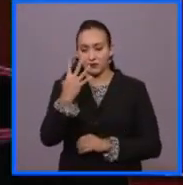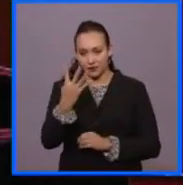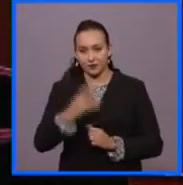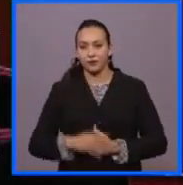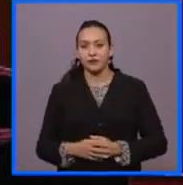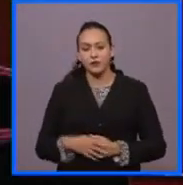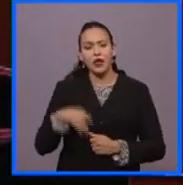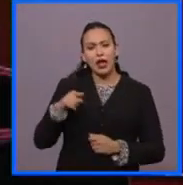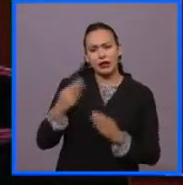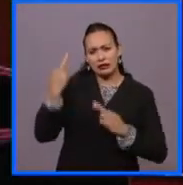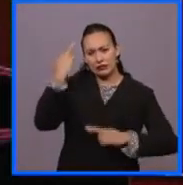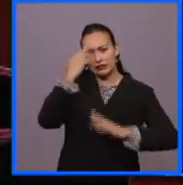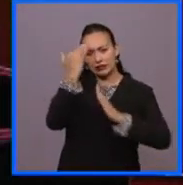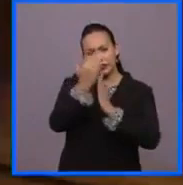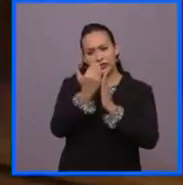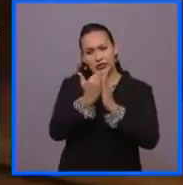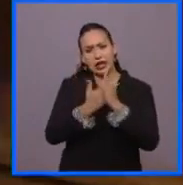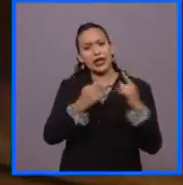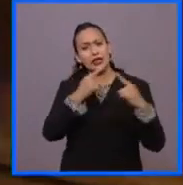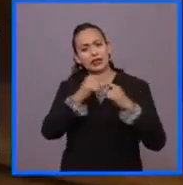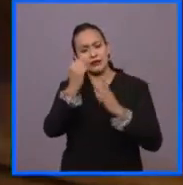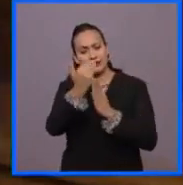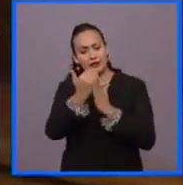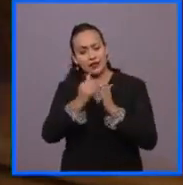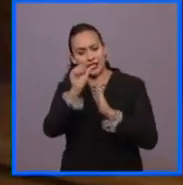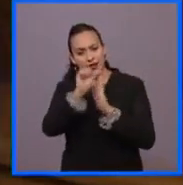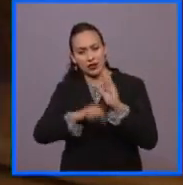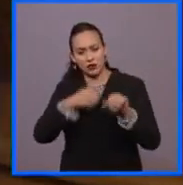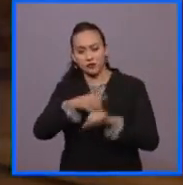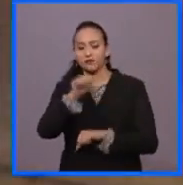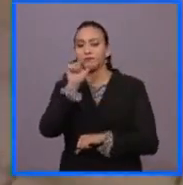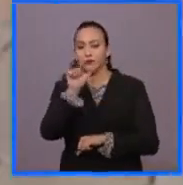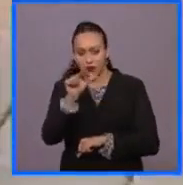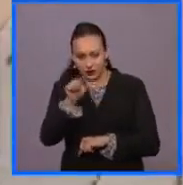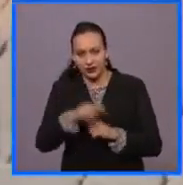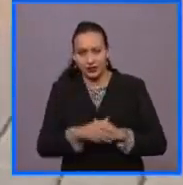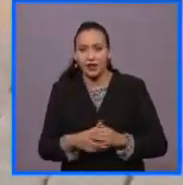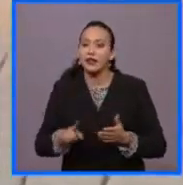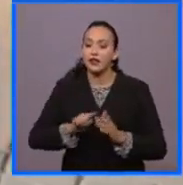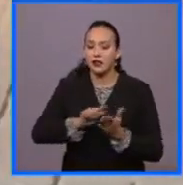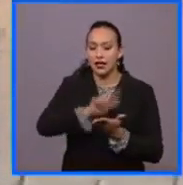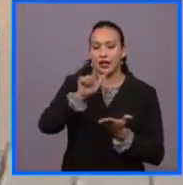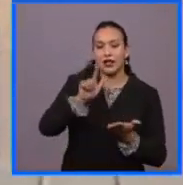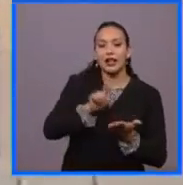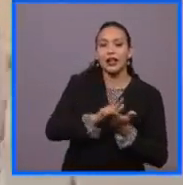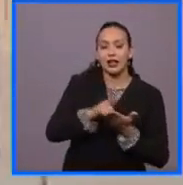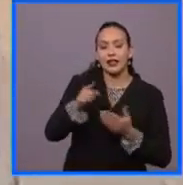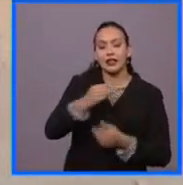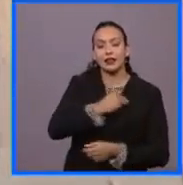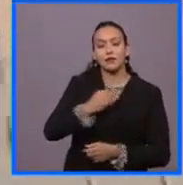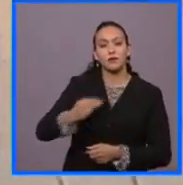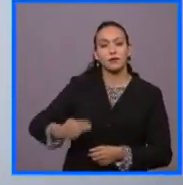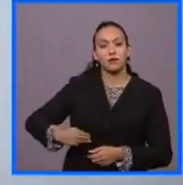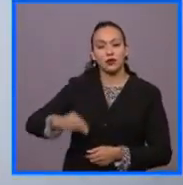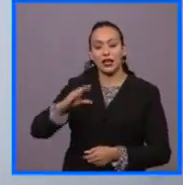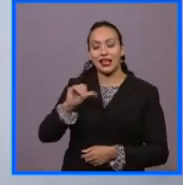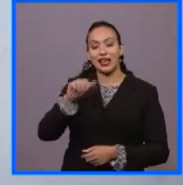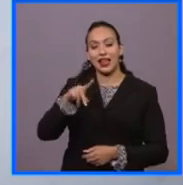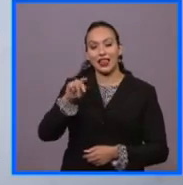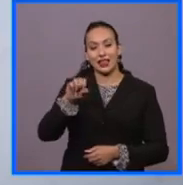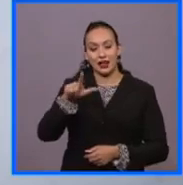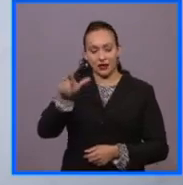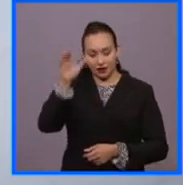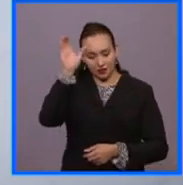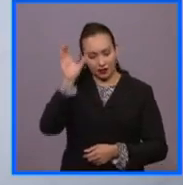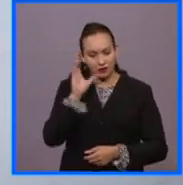61/2024, en la que invalidó distintas fracciones del artículo 17 de la Ley de Ingresos del municipio de Candela, en